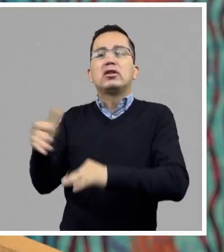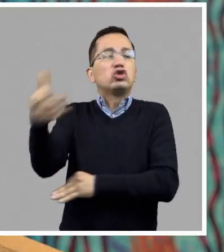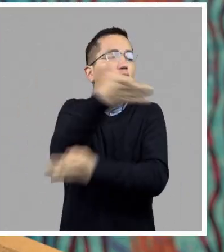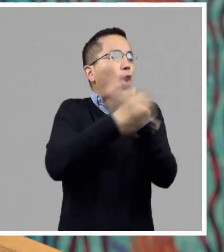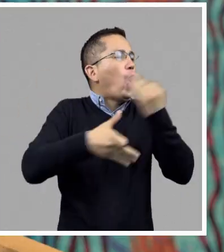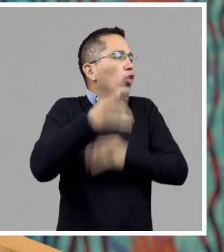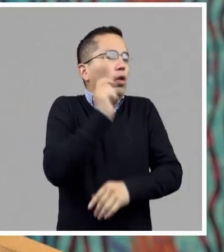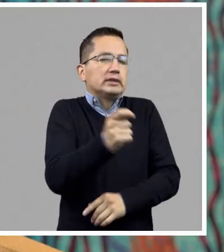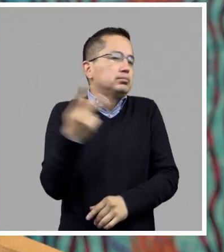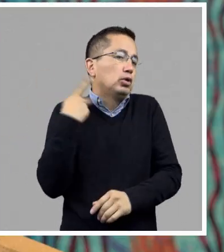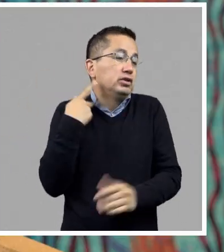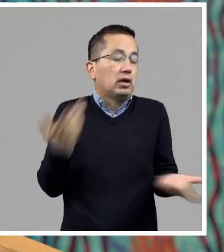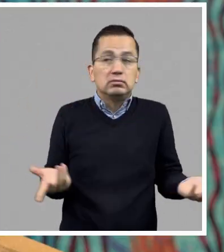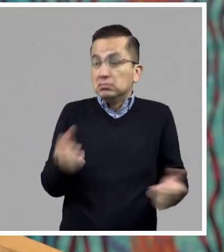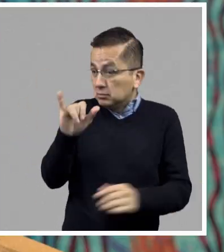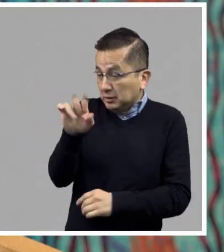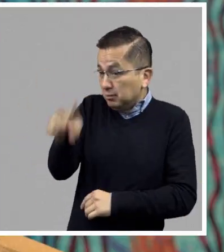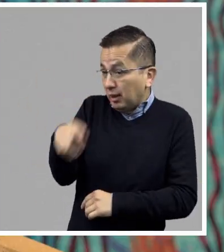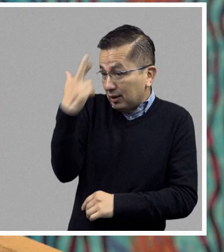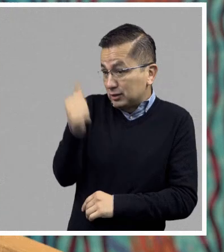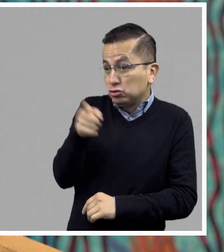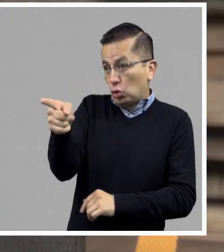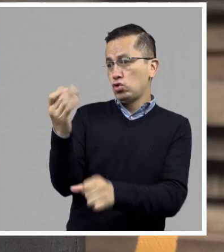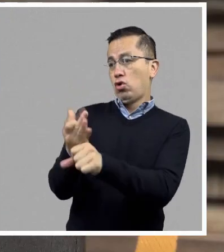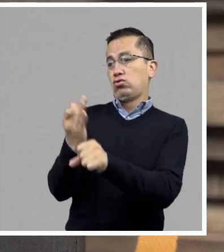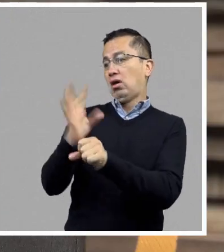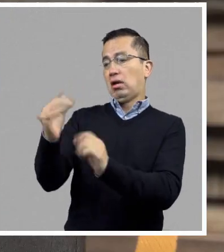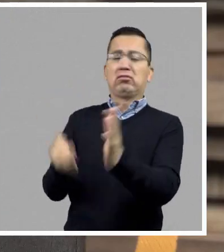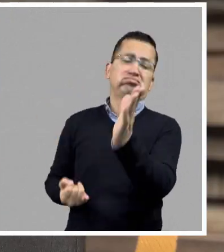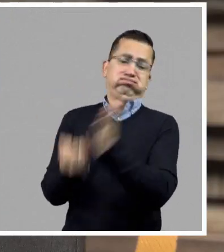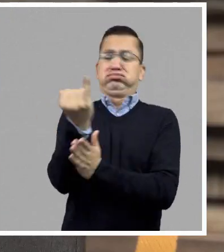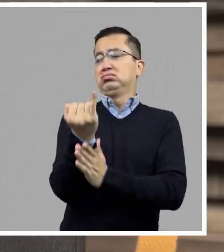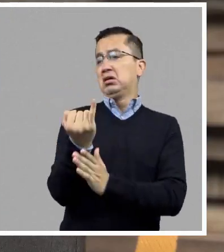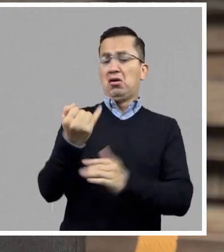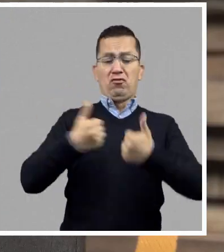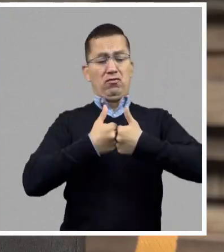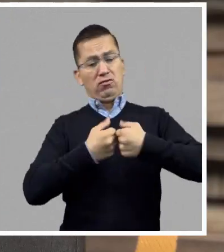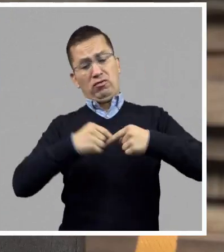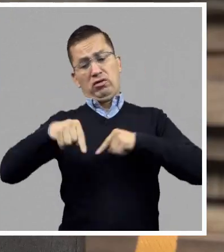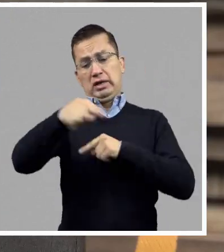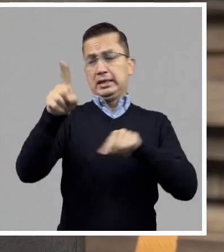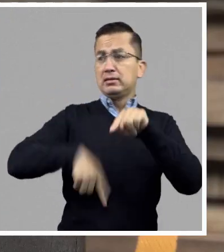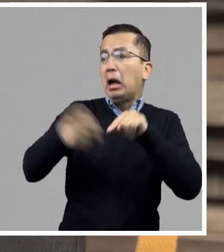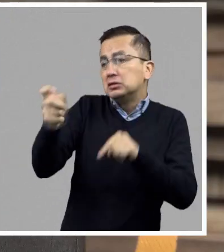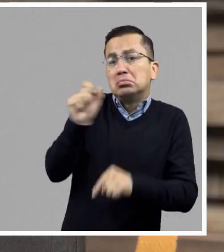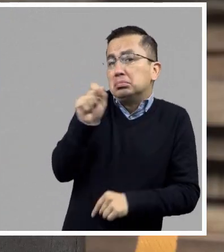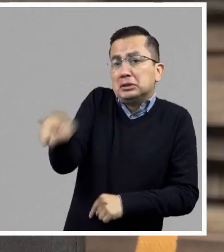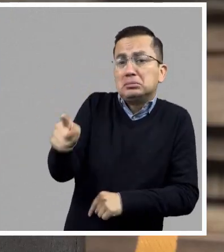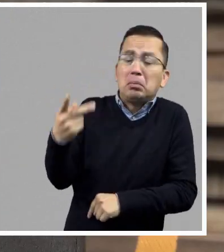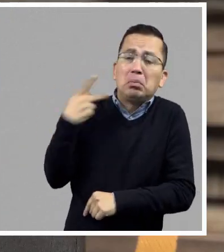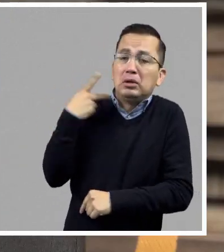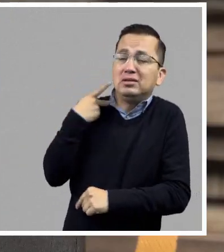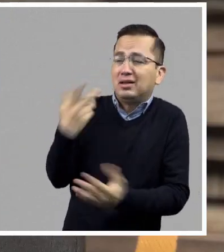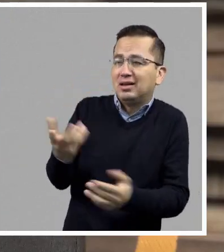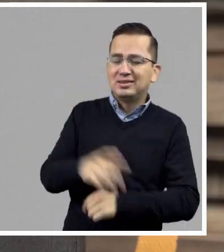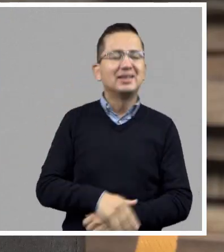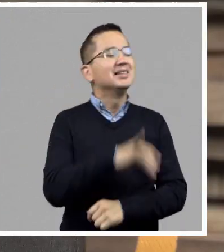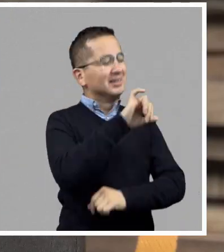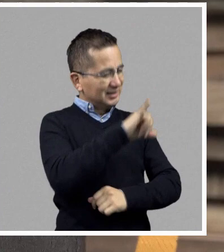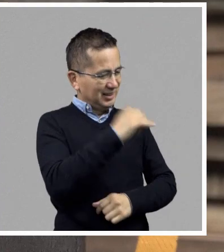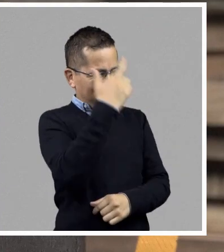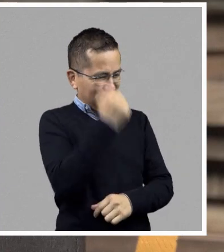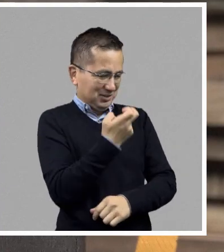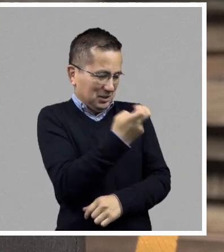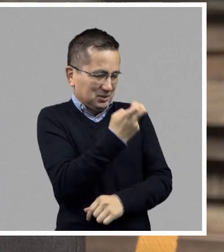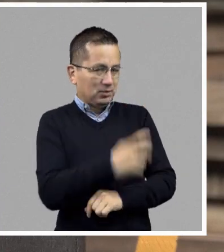estás tomando aquí es una decisión política Por supuesto que sí claro Entonces sí queríamos hacer esto de borrar las fronteras Pero bueno lo matizamos un